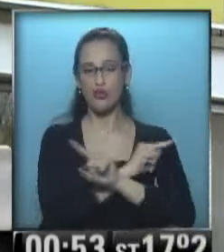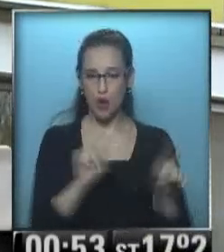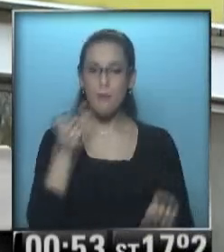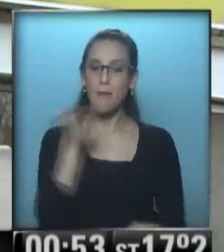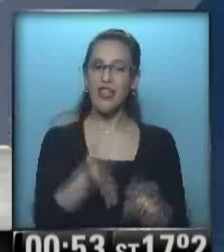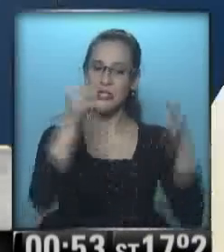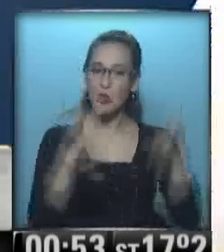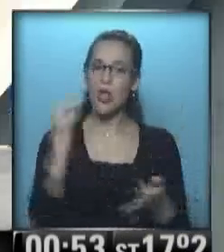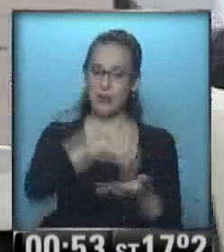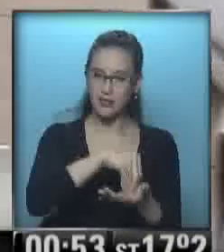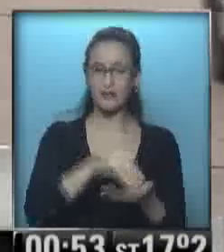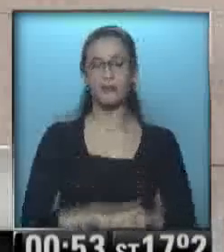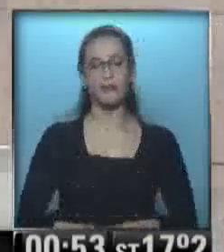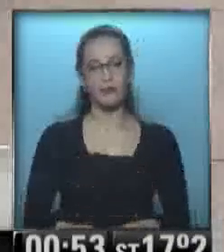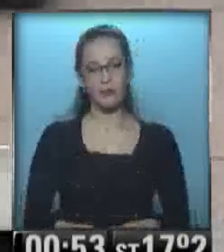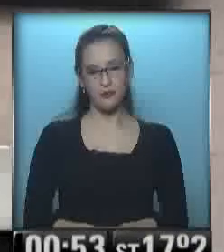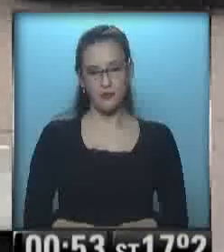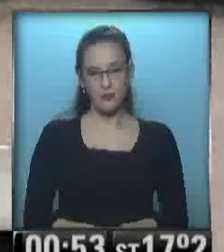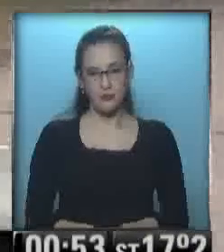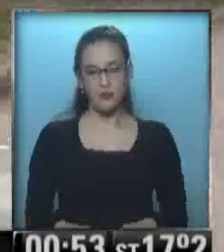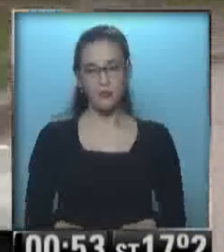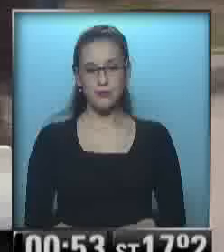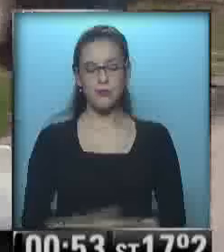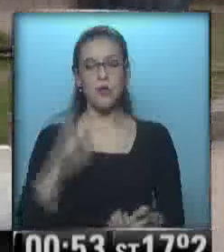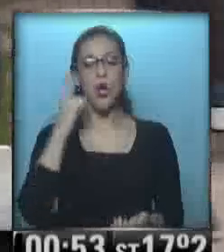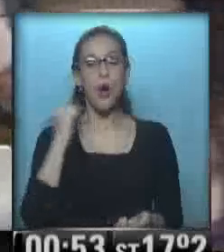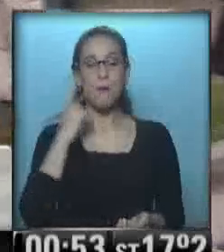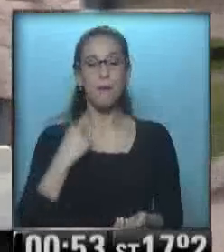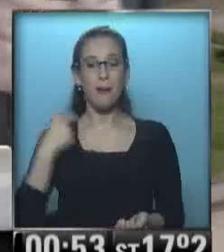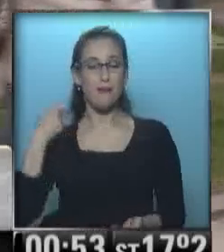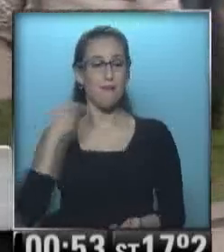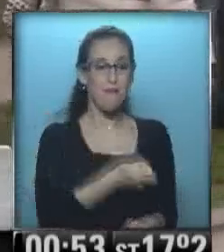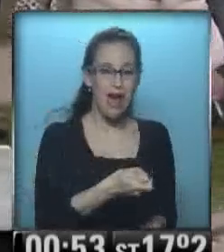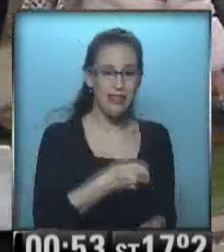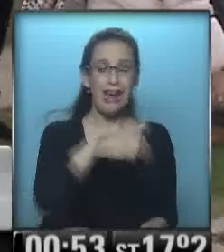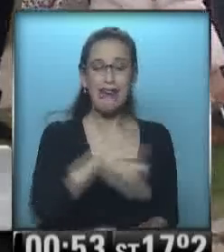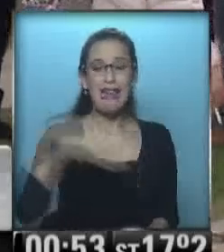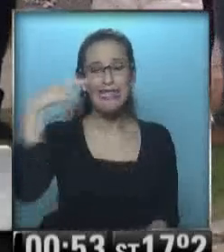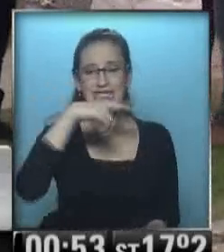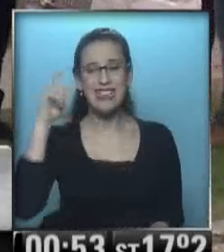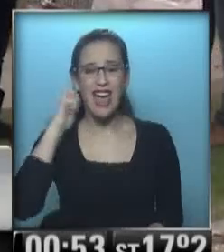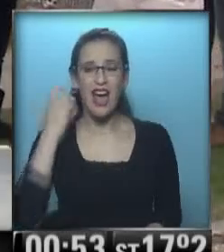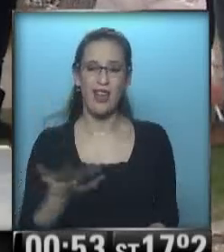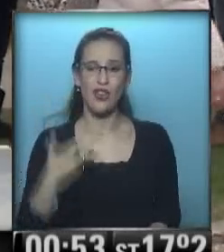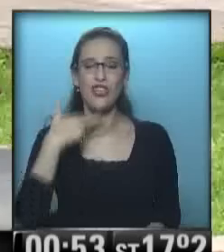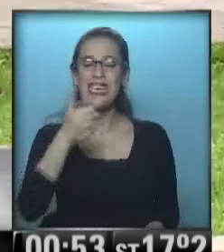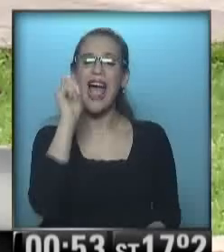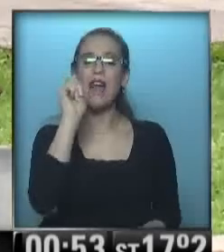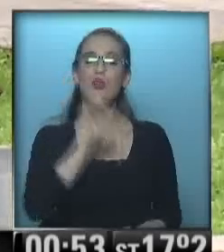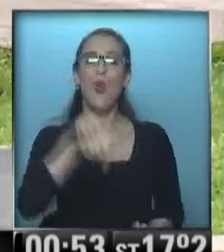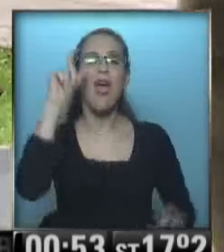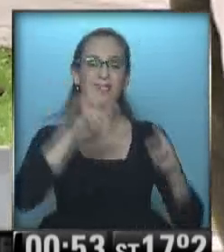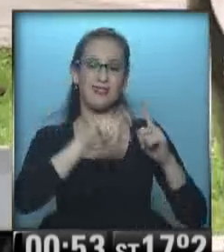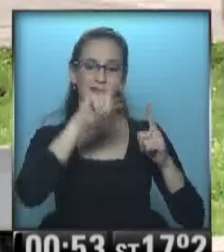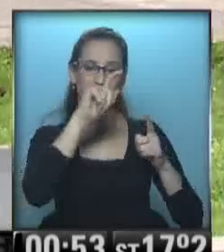seguridad. Un hombre mató a puñaladas a una nena de 7 años, hija de su expareja, quien